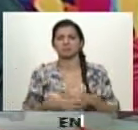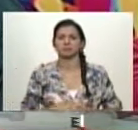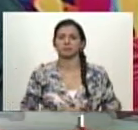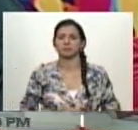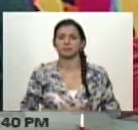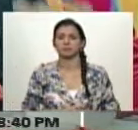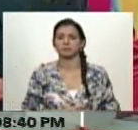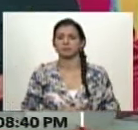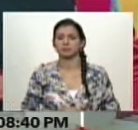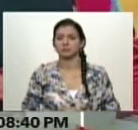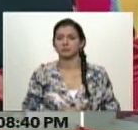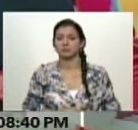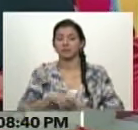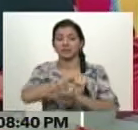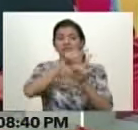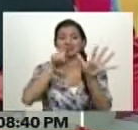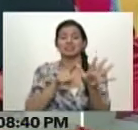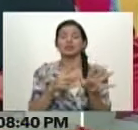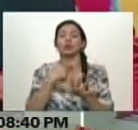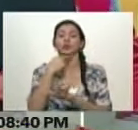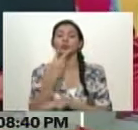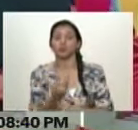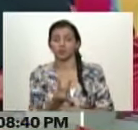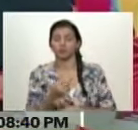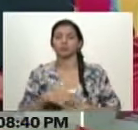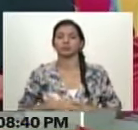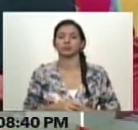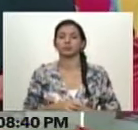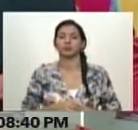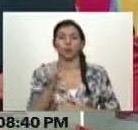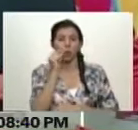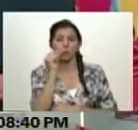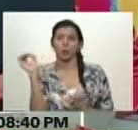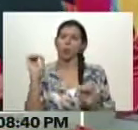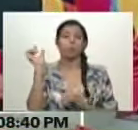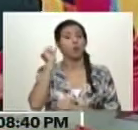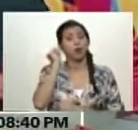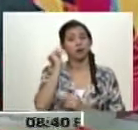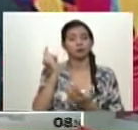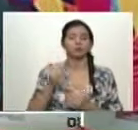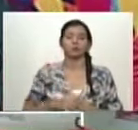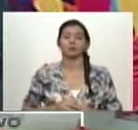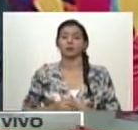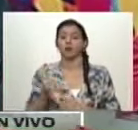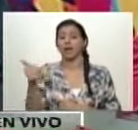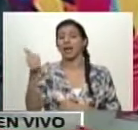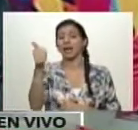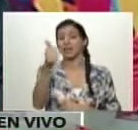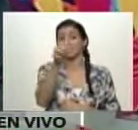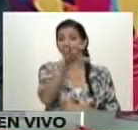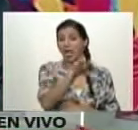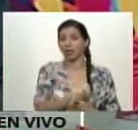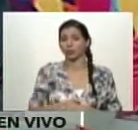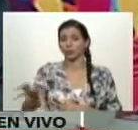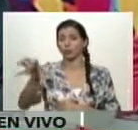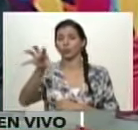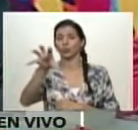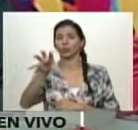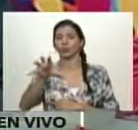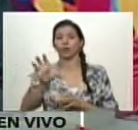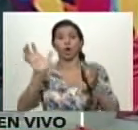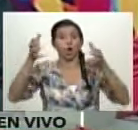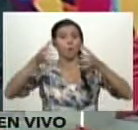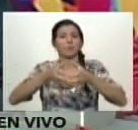por 5 voceros y voceras por Estado. Es un comando con